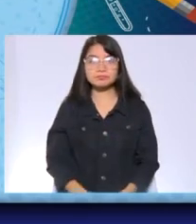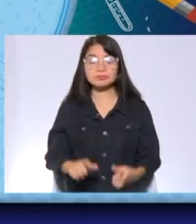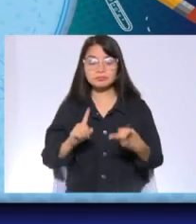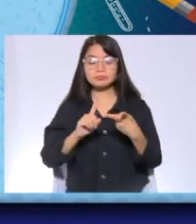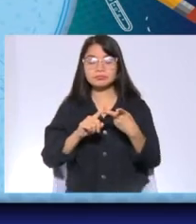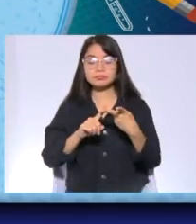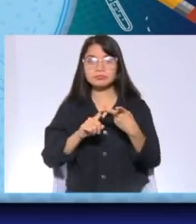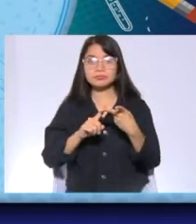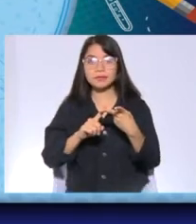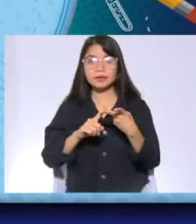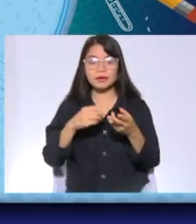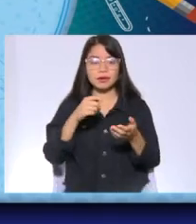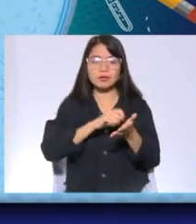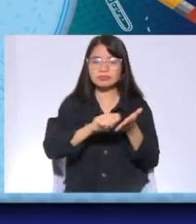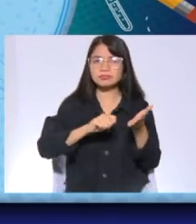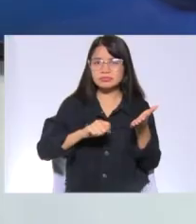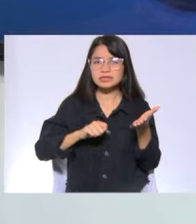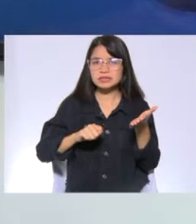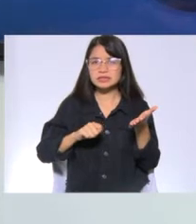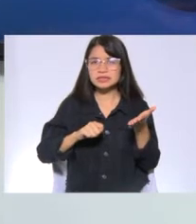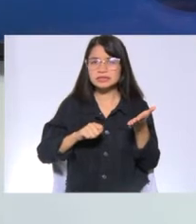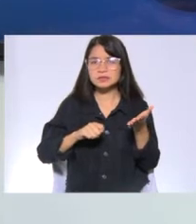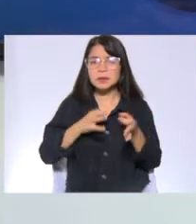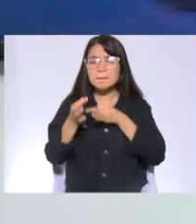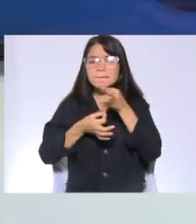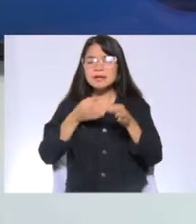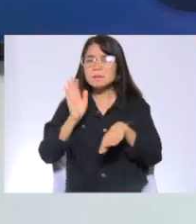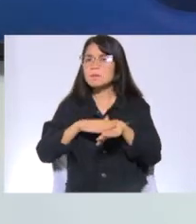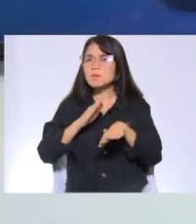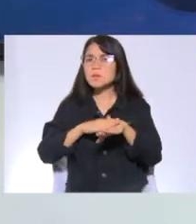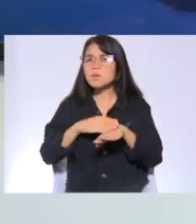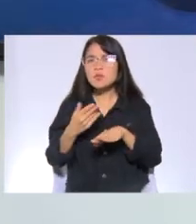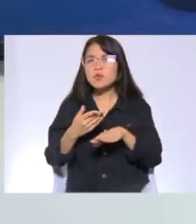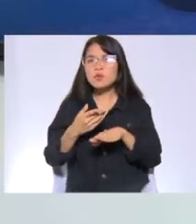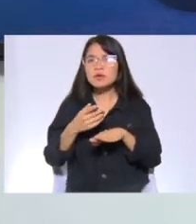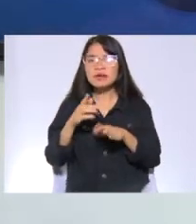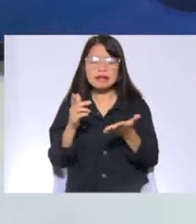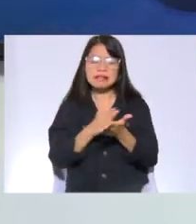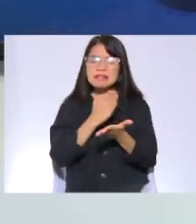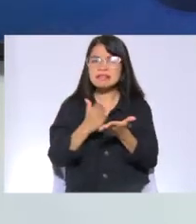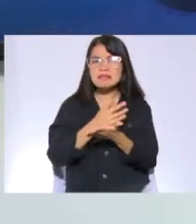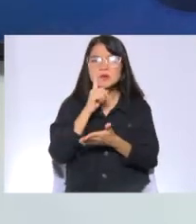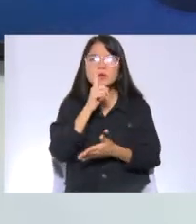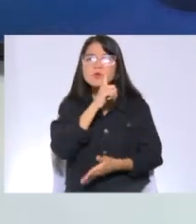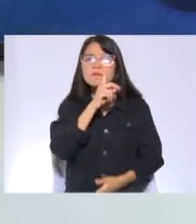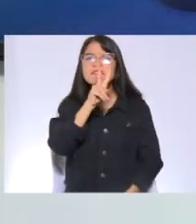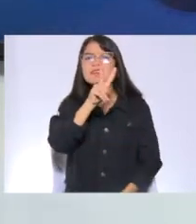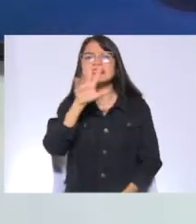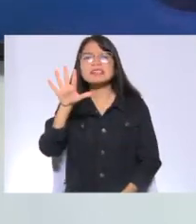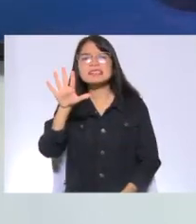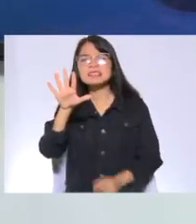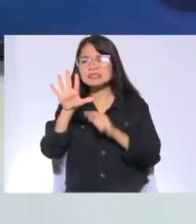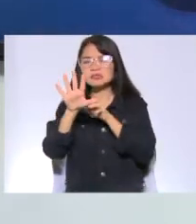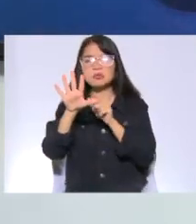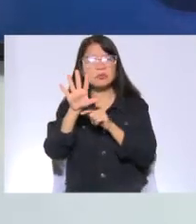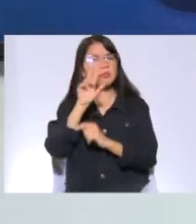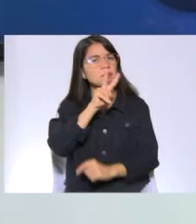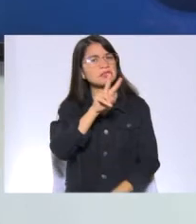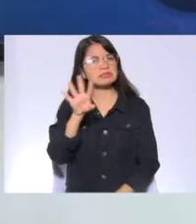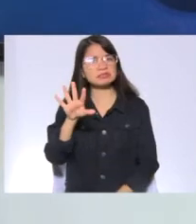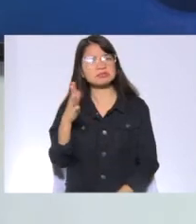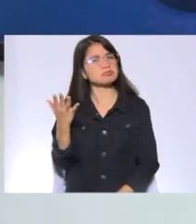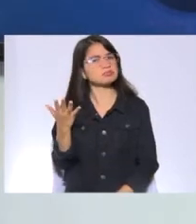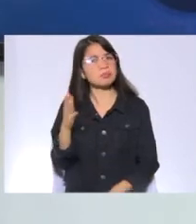como título 25, ¿verdad? Porque es un número. Entonces, recuerden que utilizamos nuestras capacidades metacognositivas. Es decir,